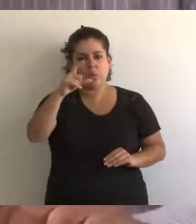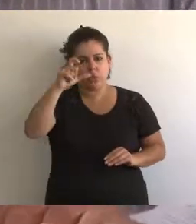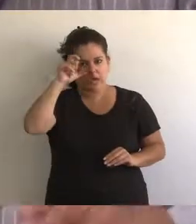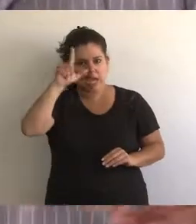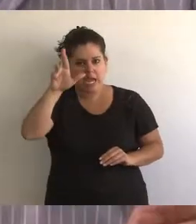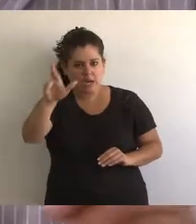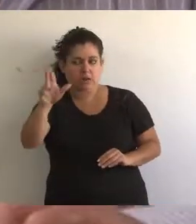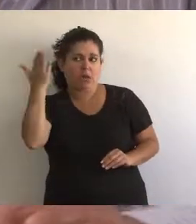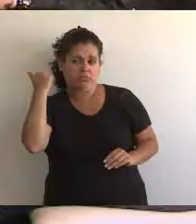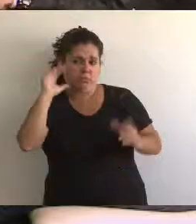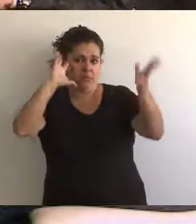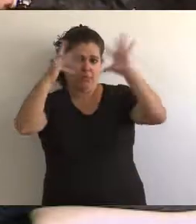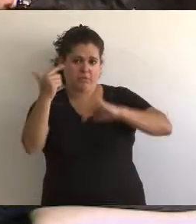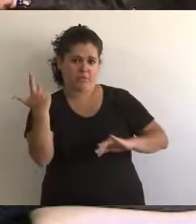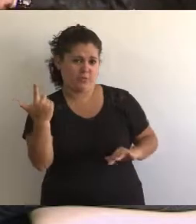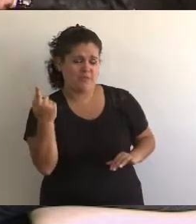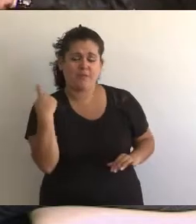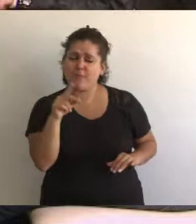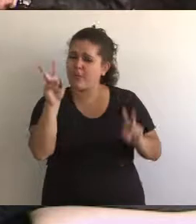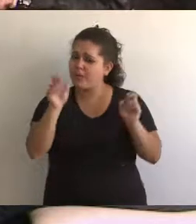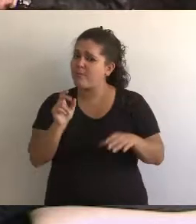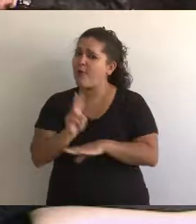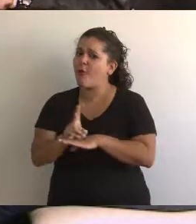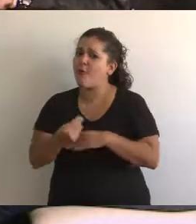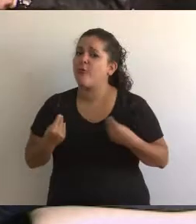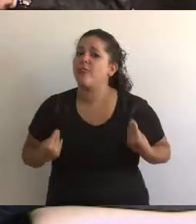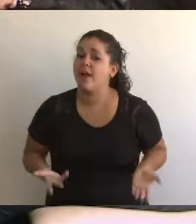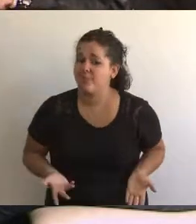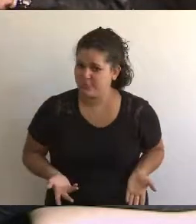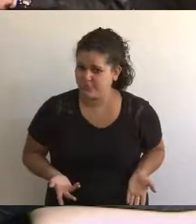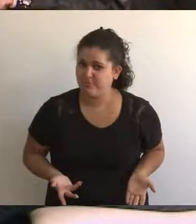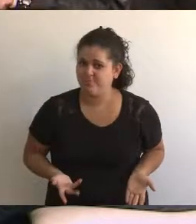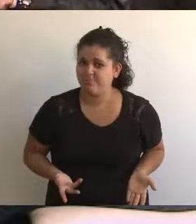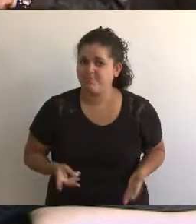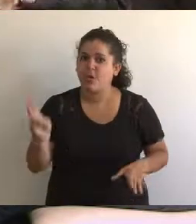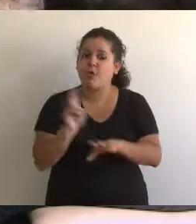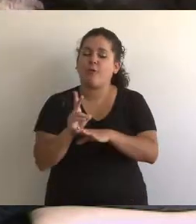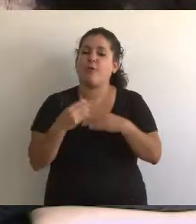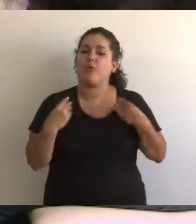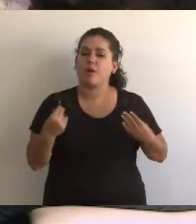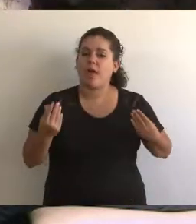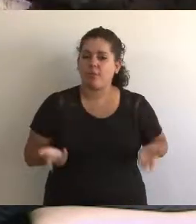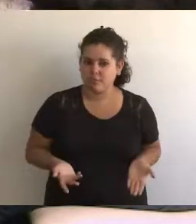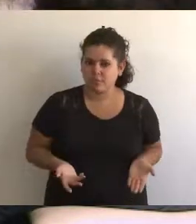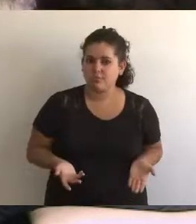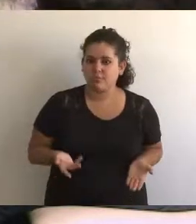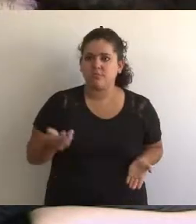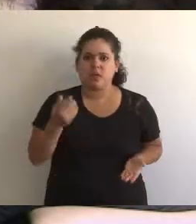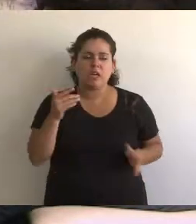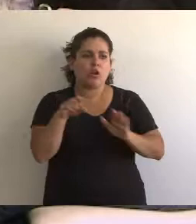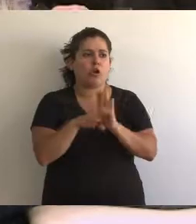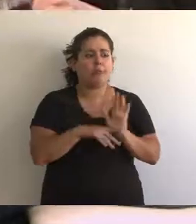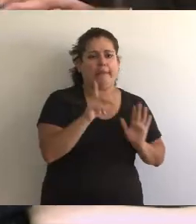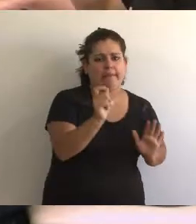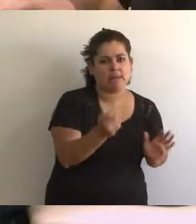medio ambiente no existía. No, pero el tema es cómo cuidas tus Pero además- recursos, Por eso, cómo pero las ¿Cómo las crecer? provincias ¿Cómo pueden desarrollar? vivir. ¿Quién